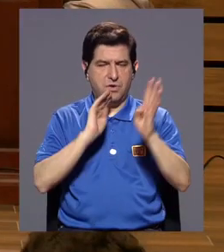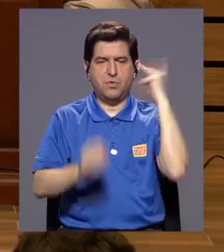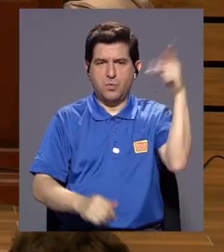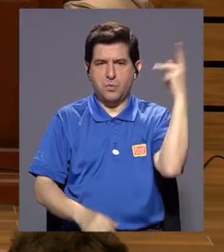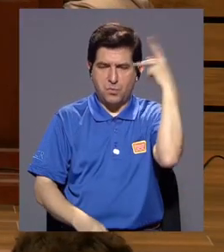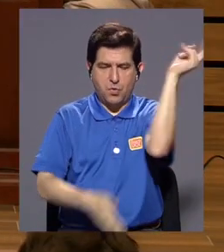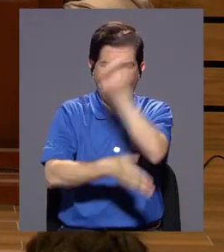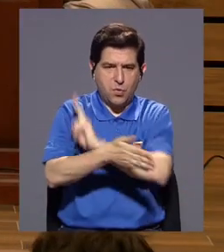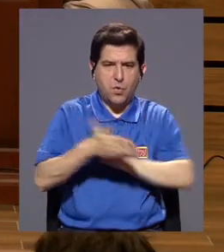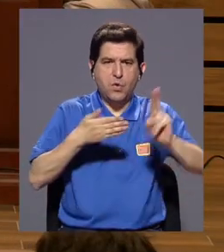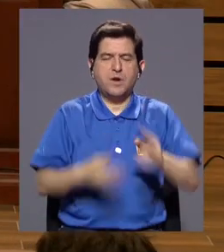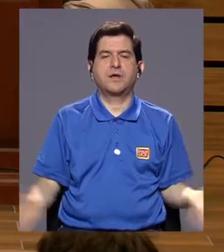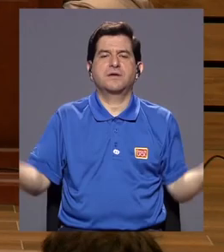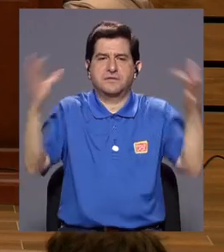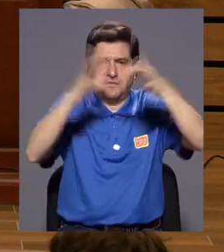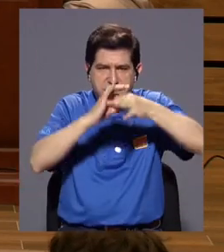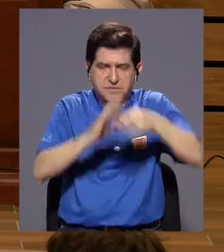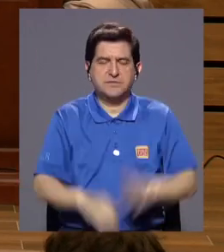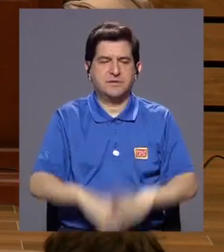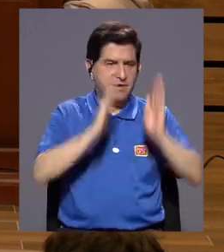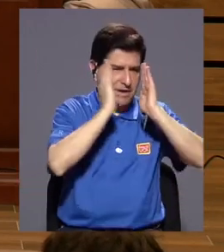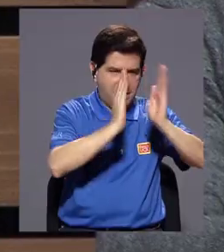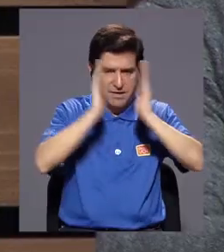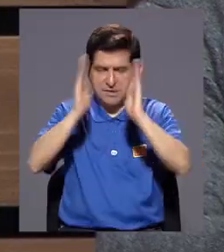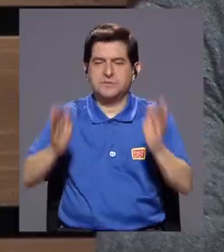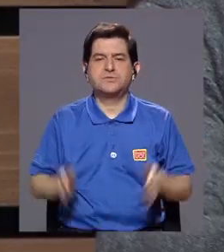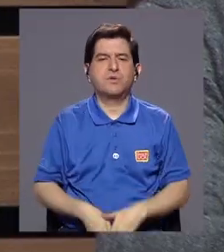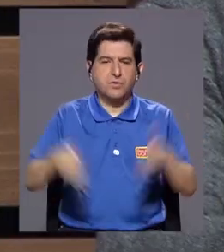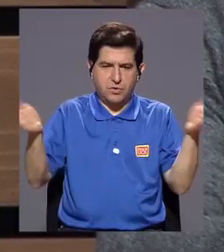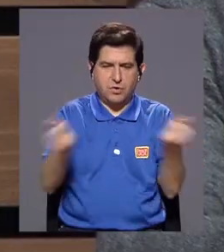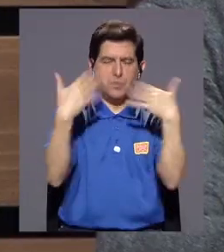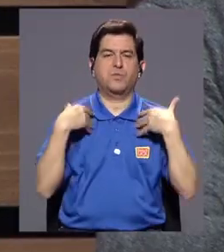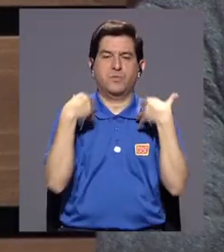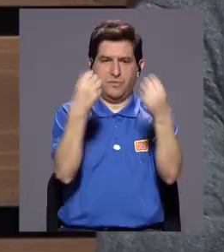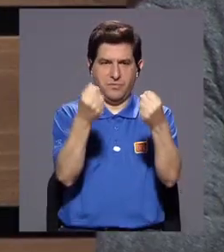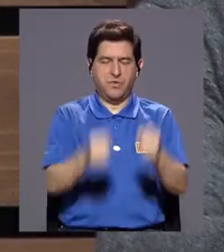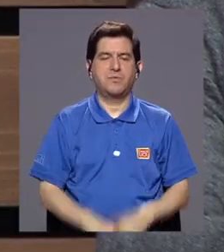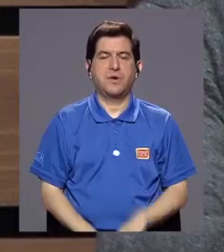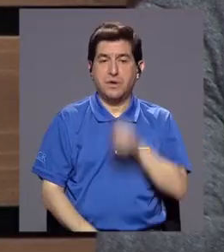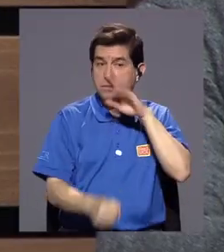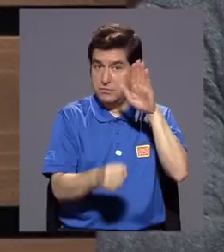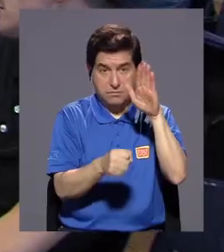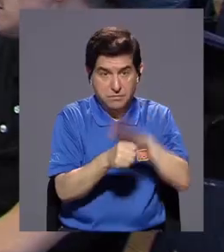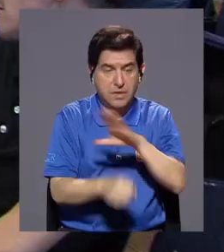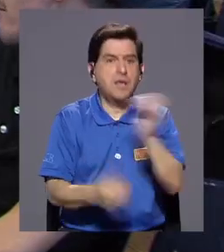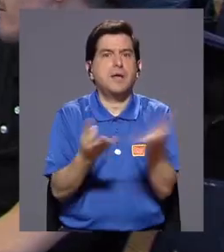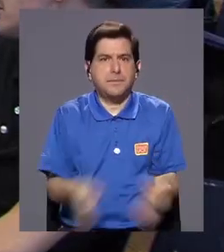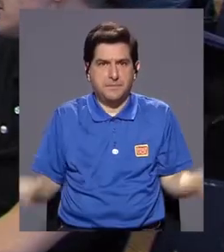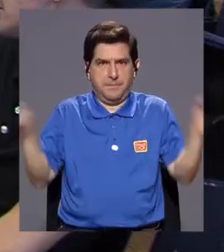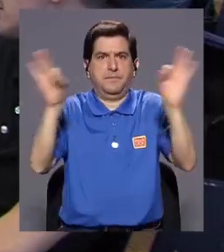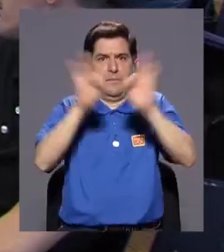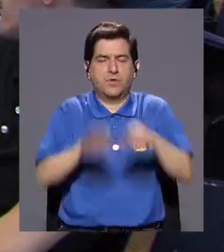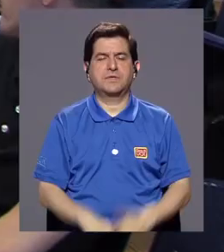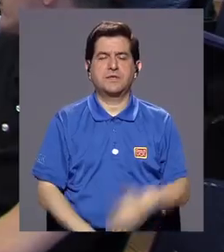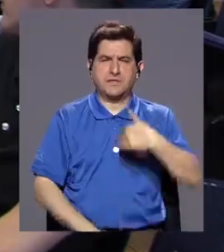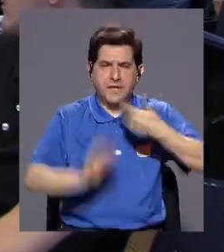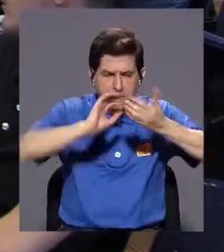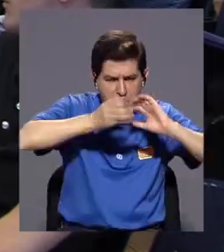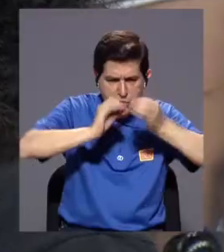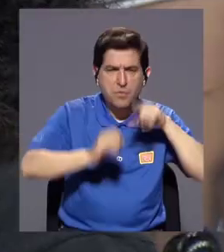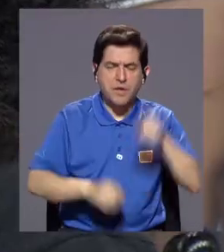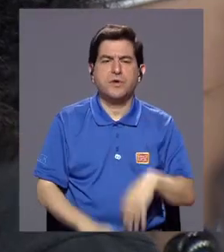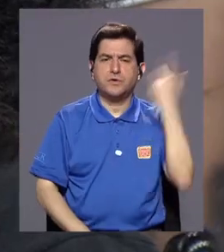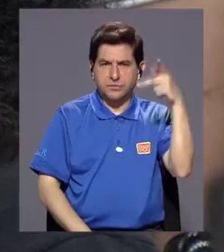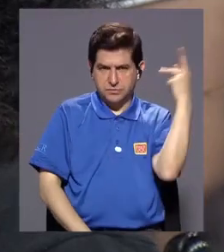la atención y promoción de la salud, de su incumplimiento y la importancia de que haya indicadores para esas políticas y de que la universidad